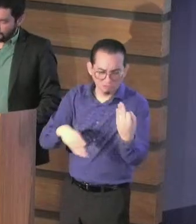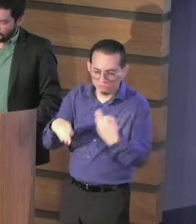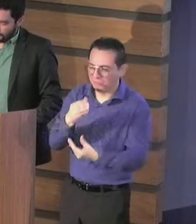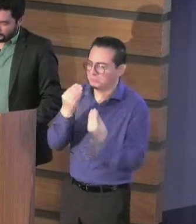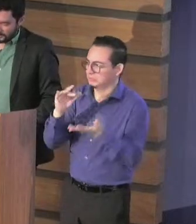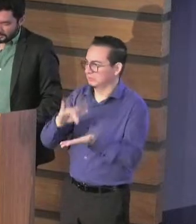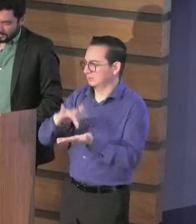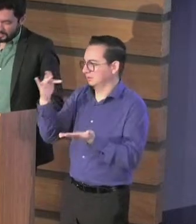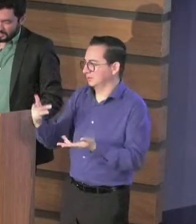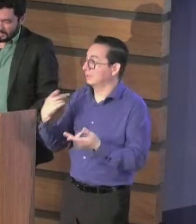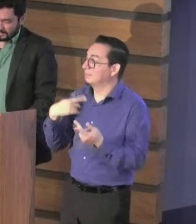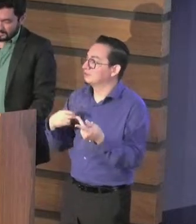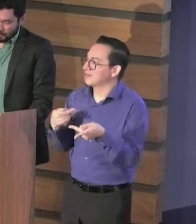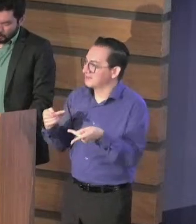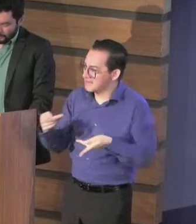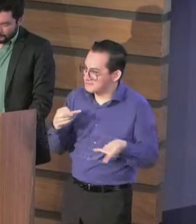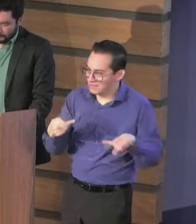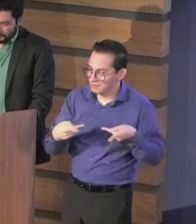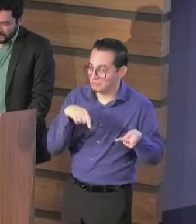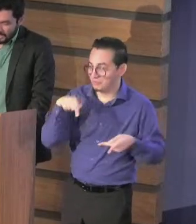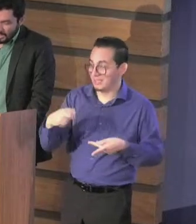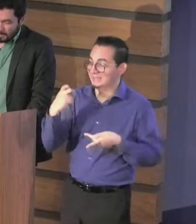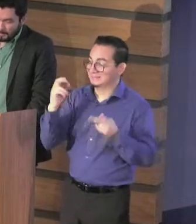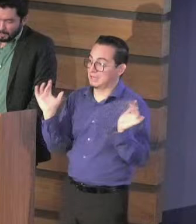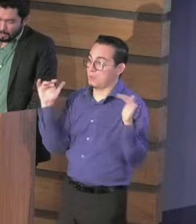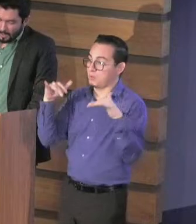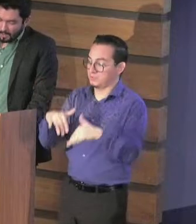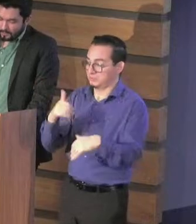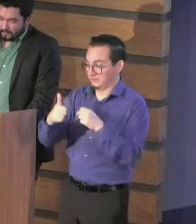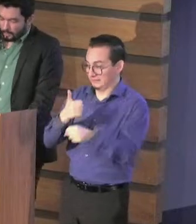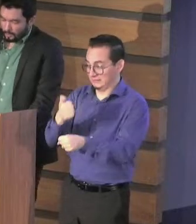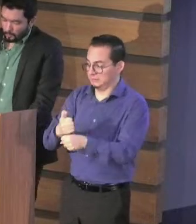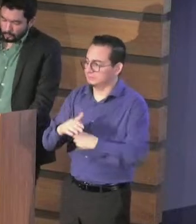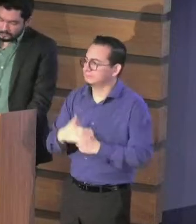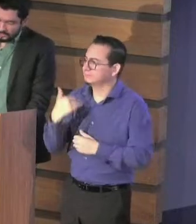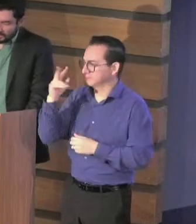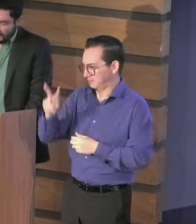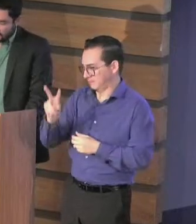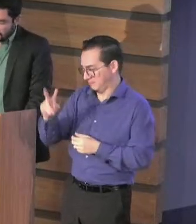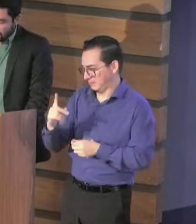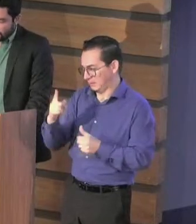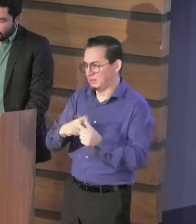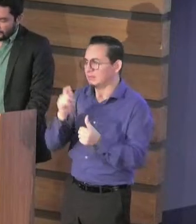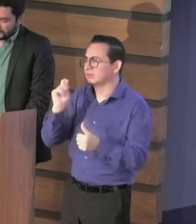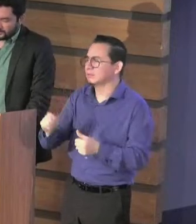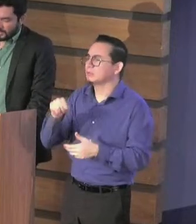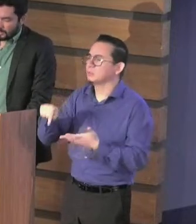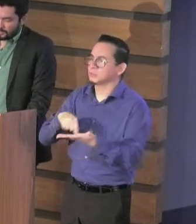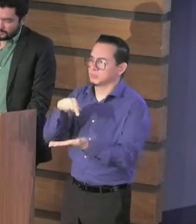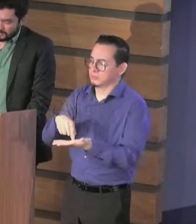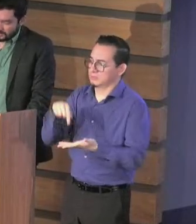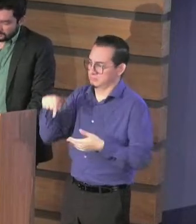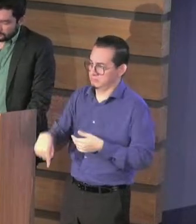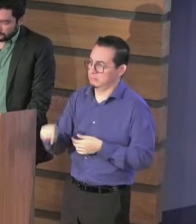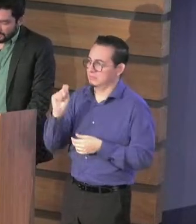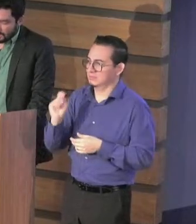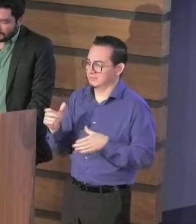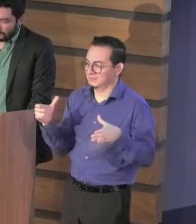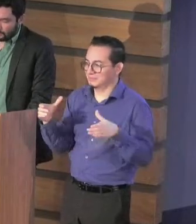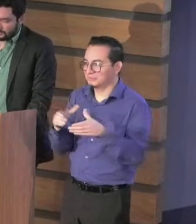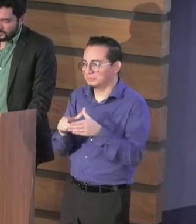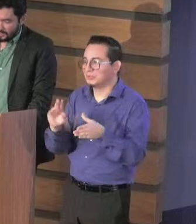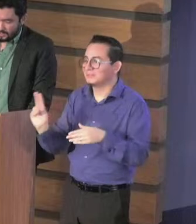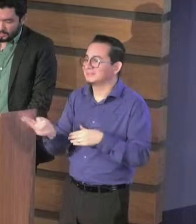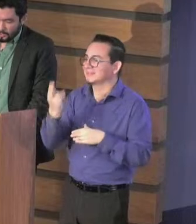que hicieron posible este encuentro. En primer lugar, quiero reconocer al Centro Universitario de Incidencia